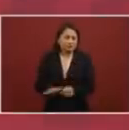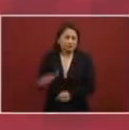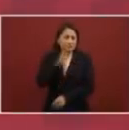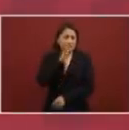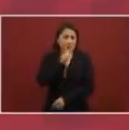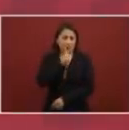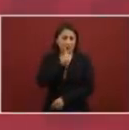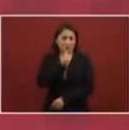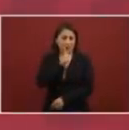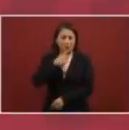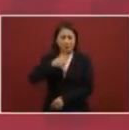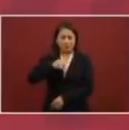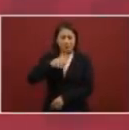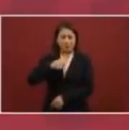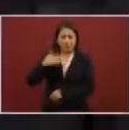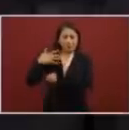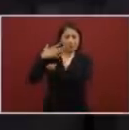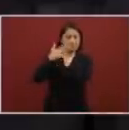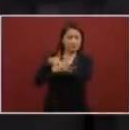ha protegido